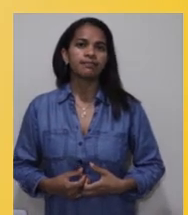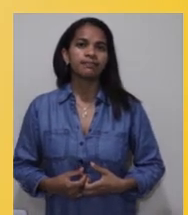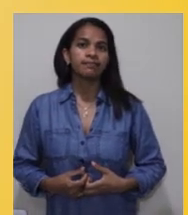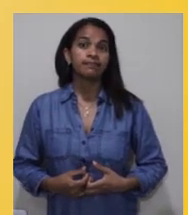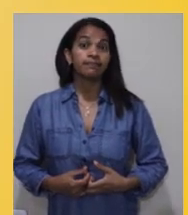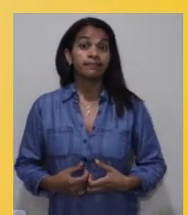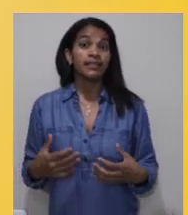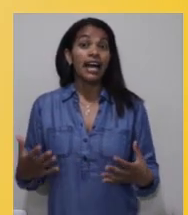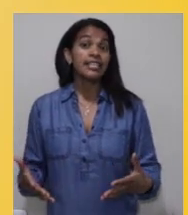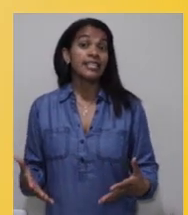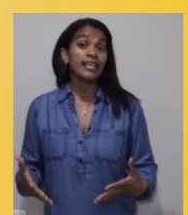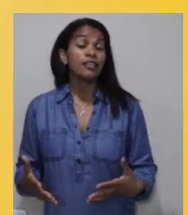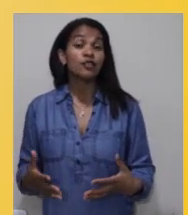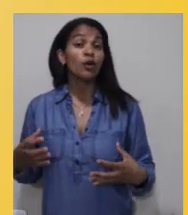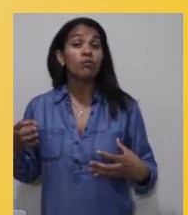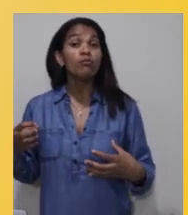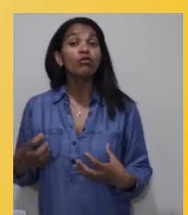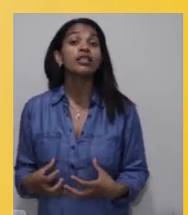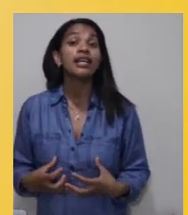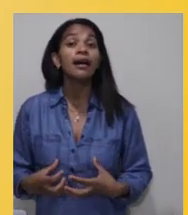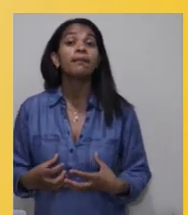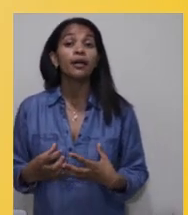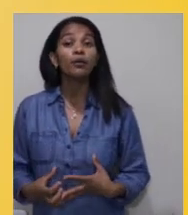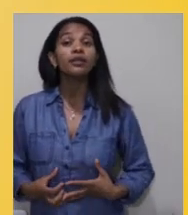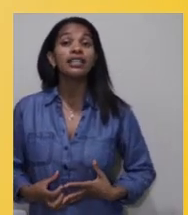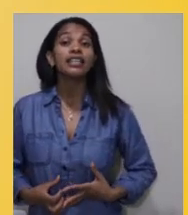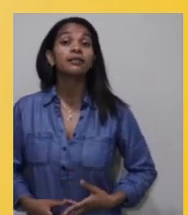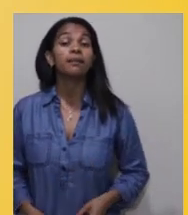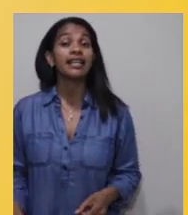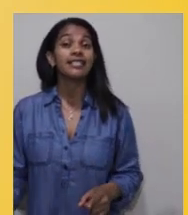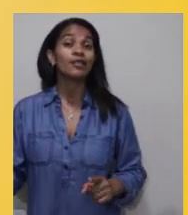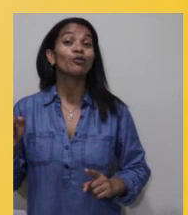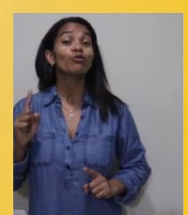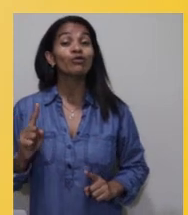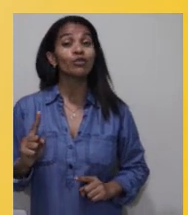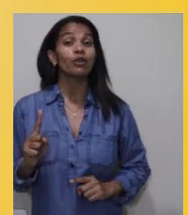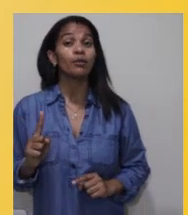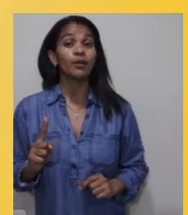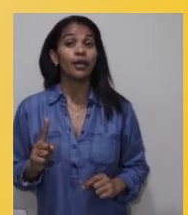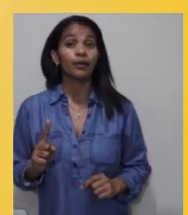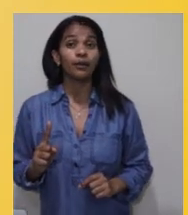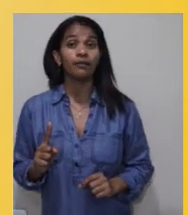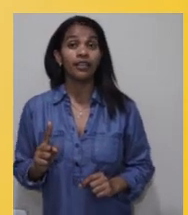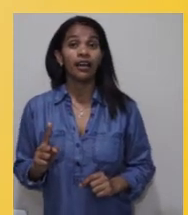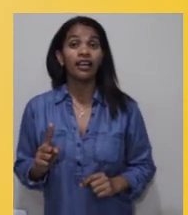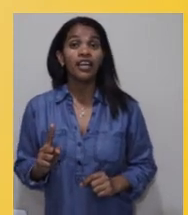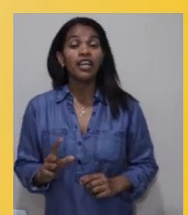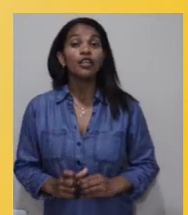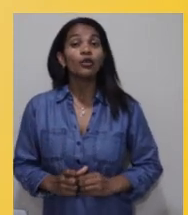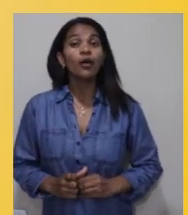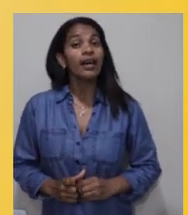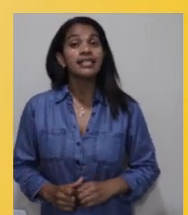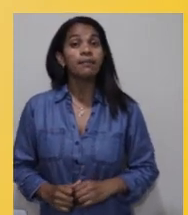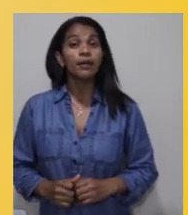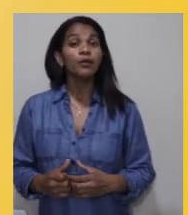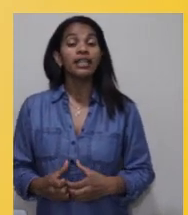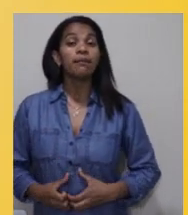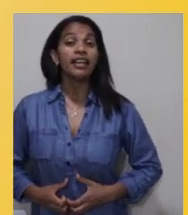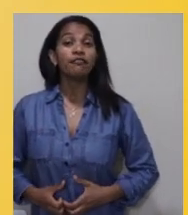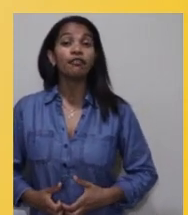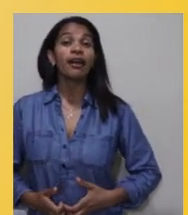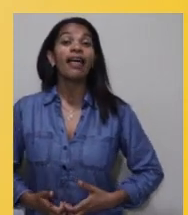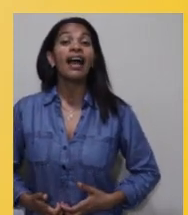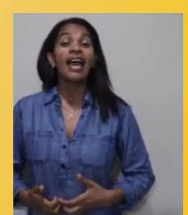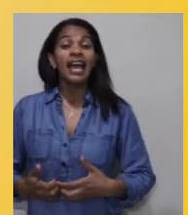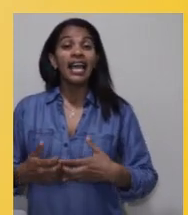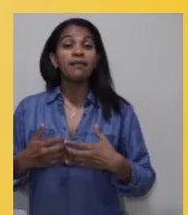país? Así que son muchas preguntas para hacer un solo proyecto de vida. Y todas esas preguntas